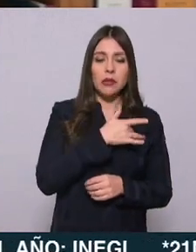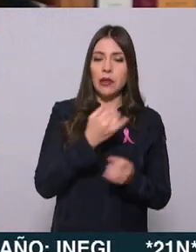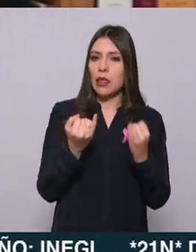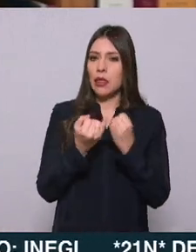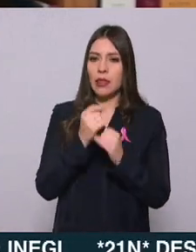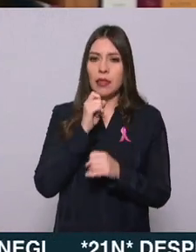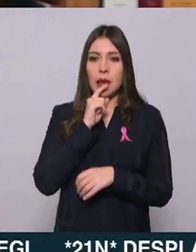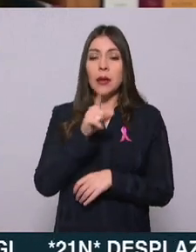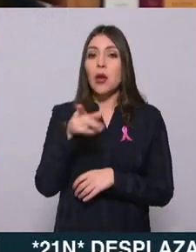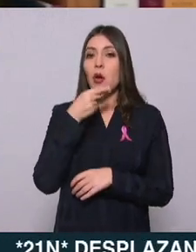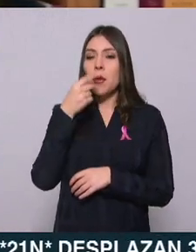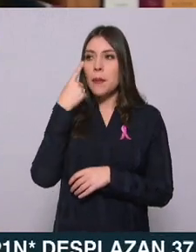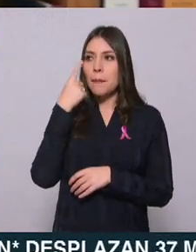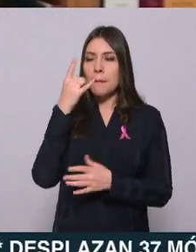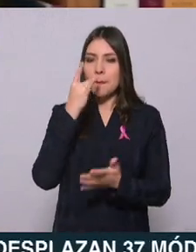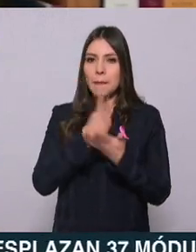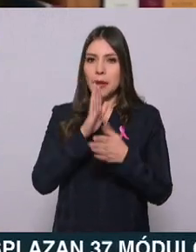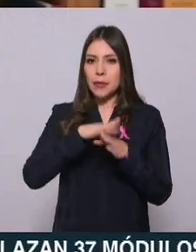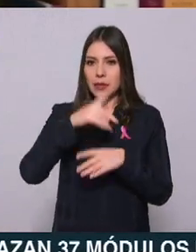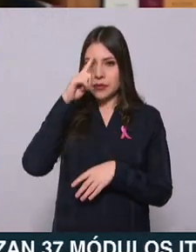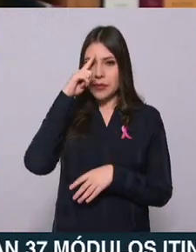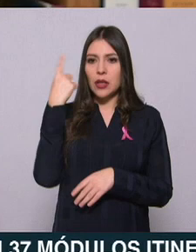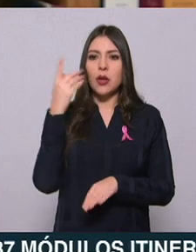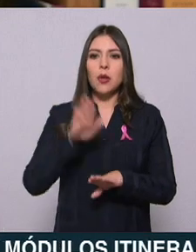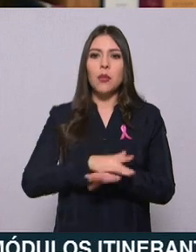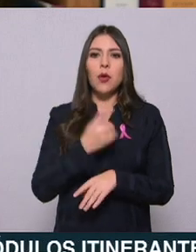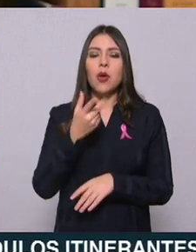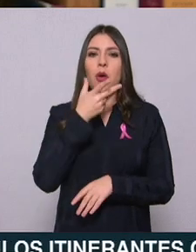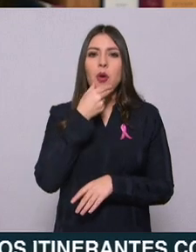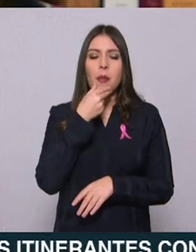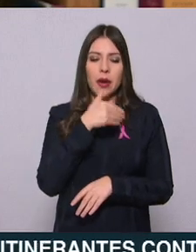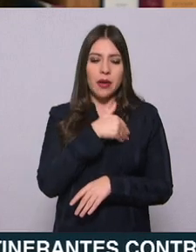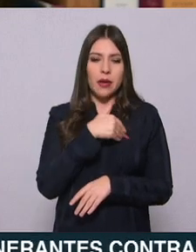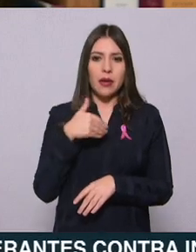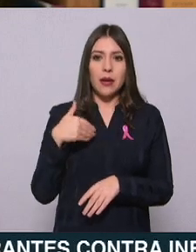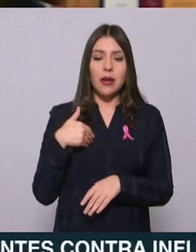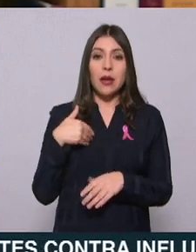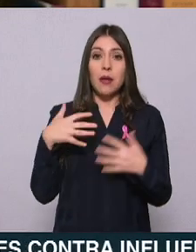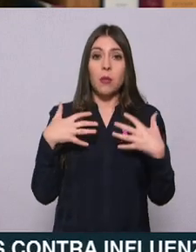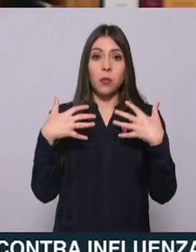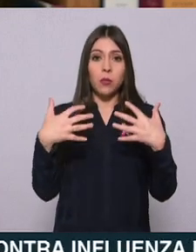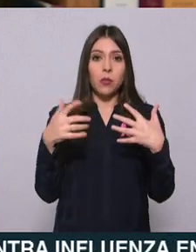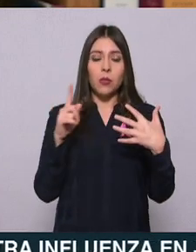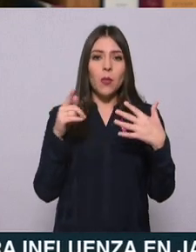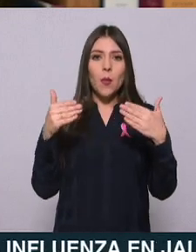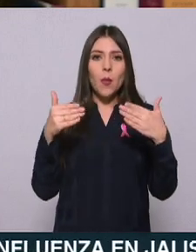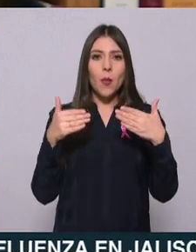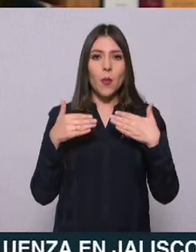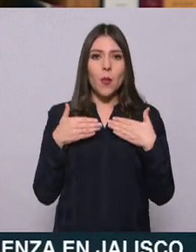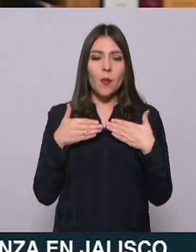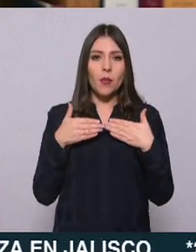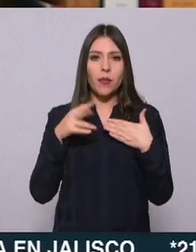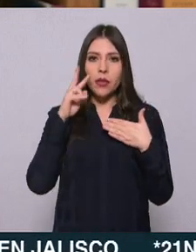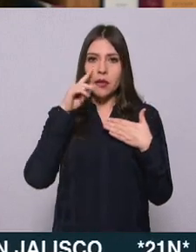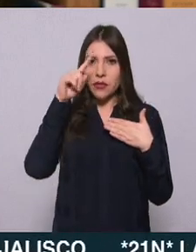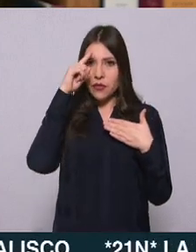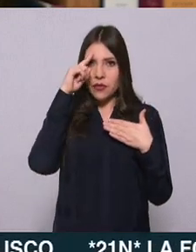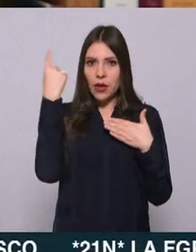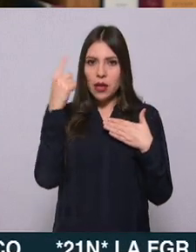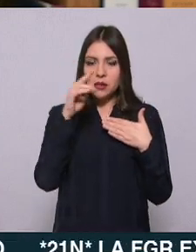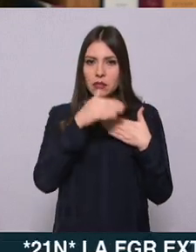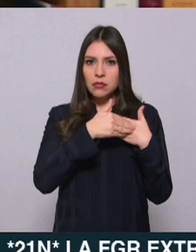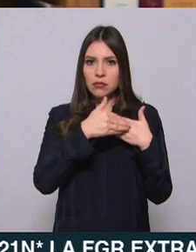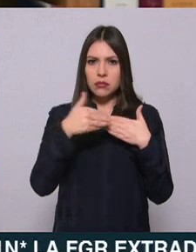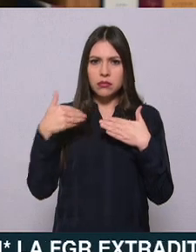rápido. ¿Por qué? Como el hombre tiene la glándula mamaria de menor tamaño, es más fácil que se dé cuenta si hay